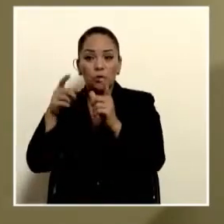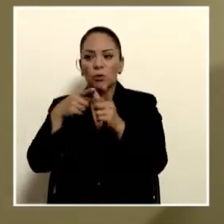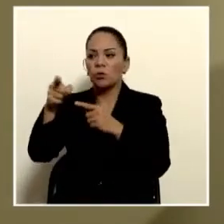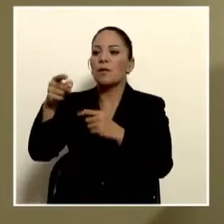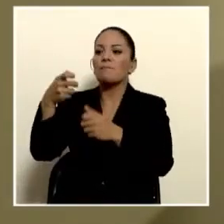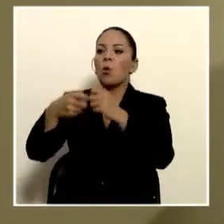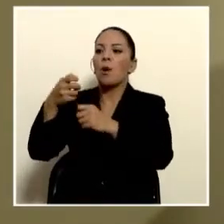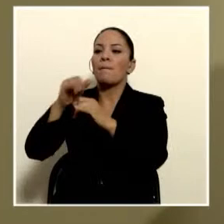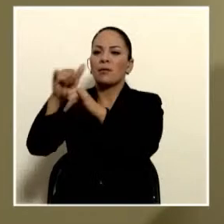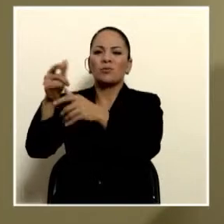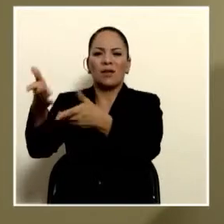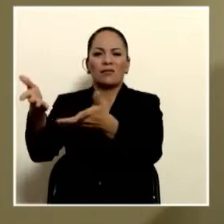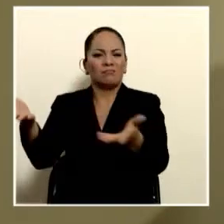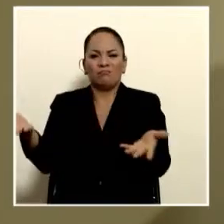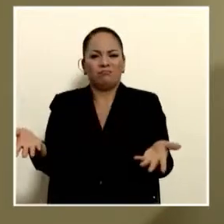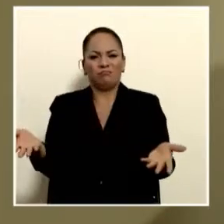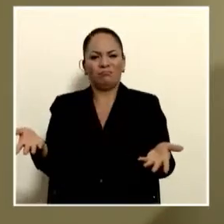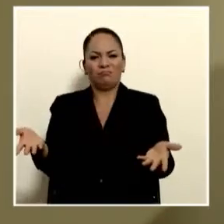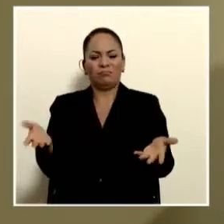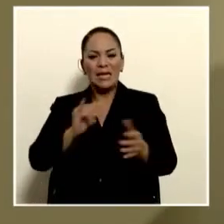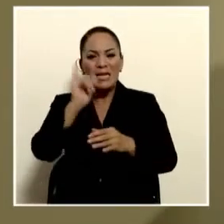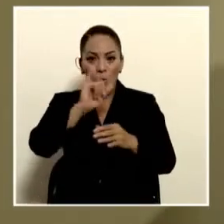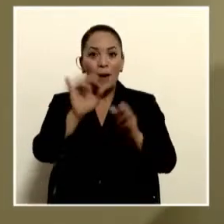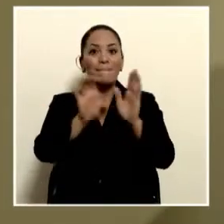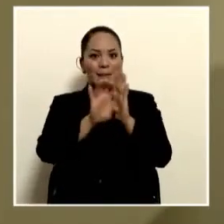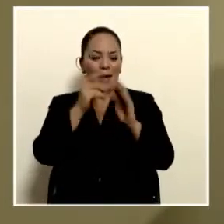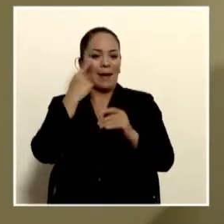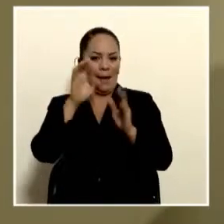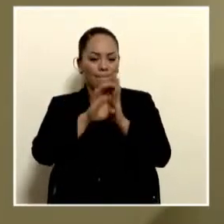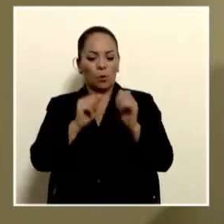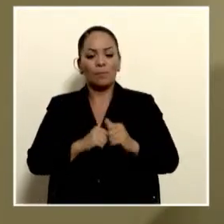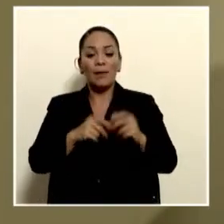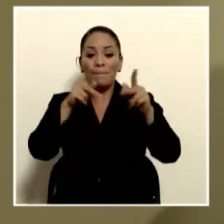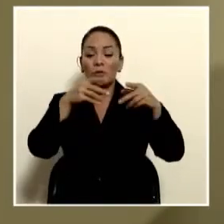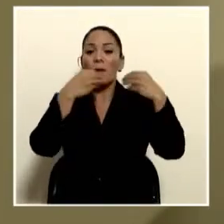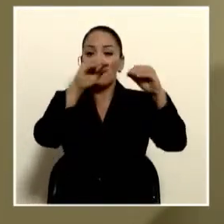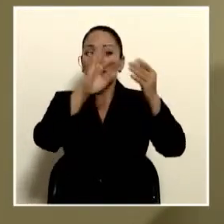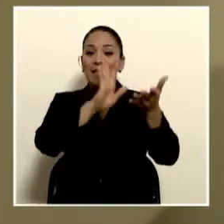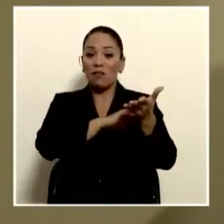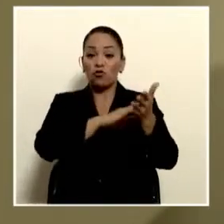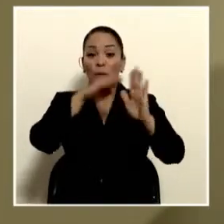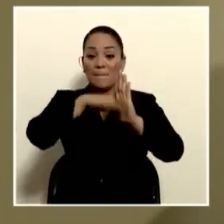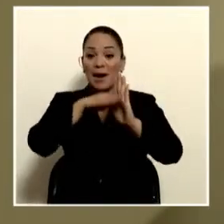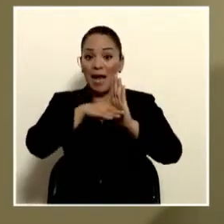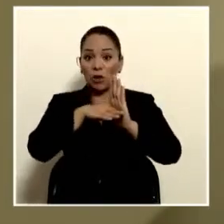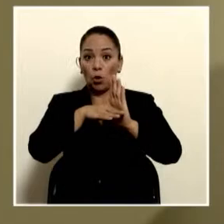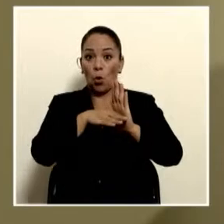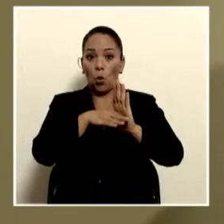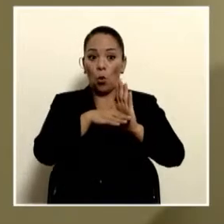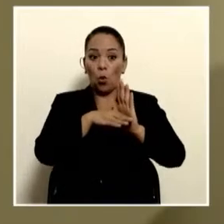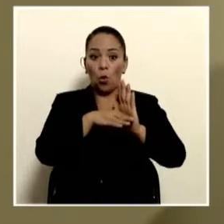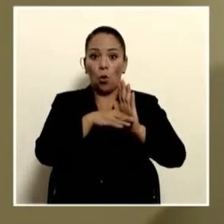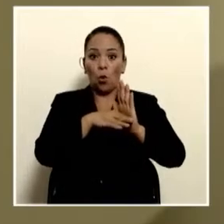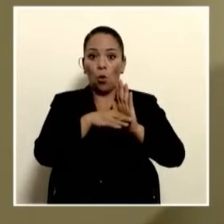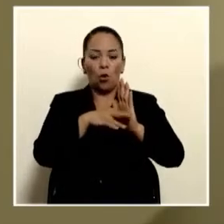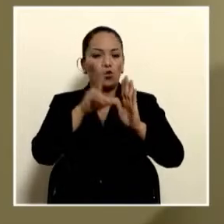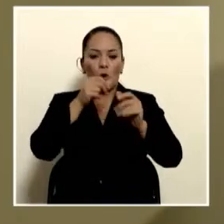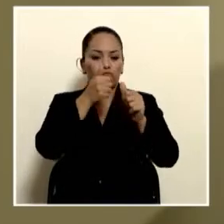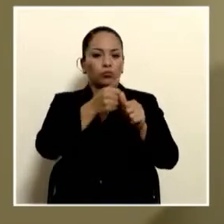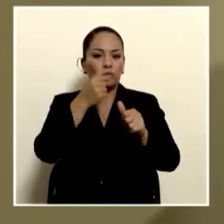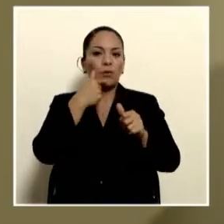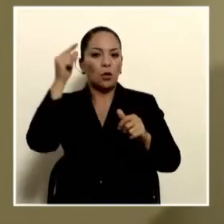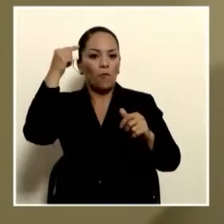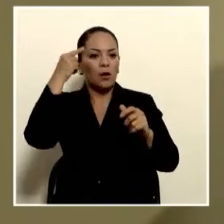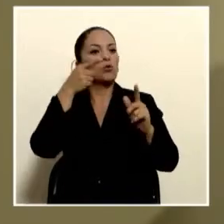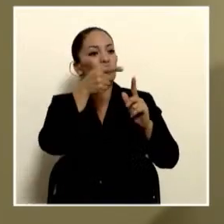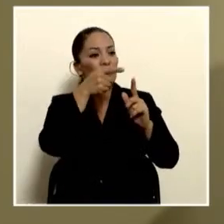precio mínimo del arroz. Si usted vende arroz más barato, lo que dice el gobierno en el supermercado, lo vamos a